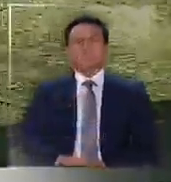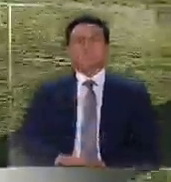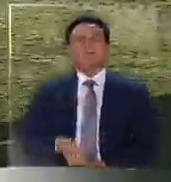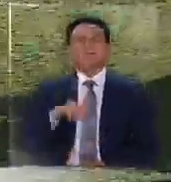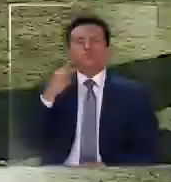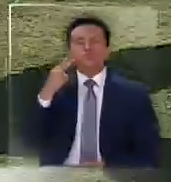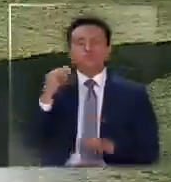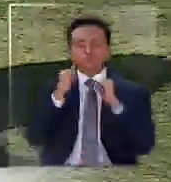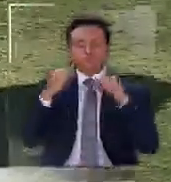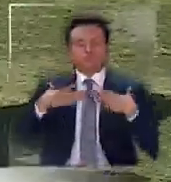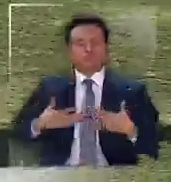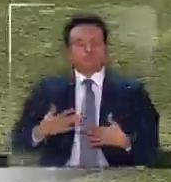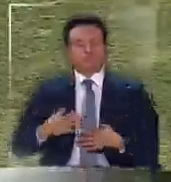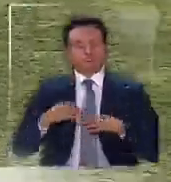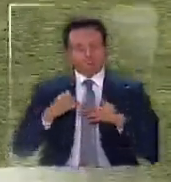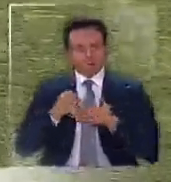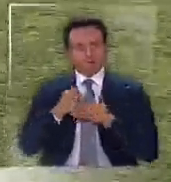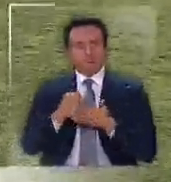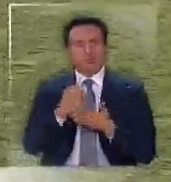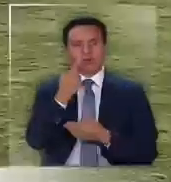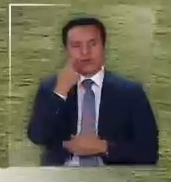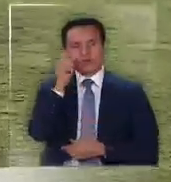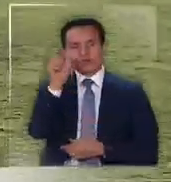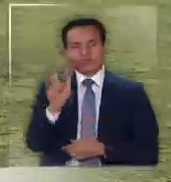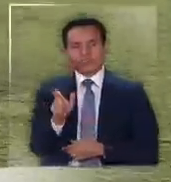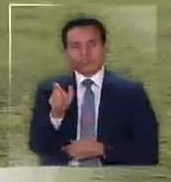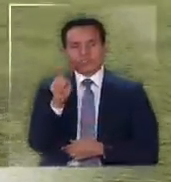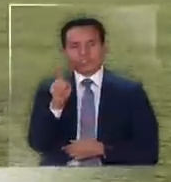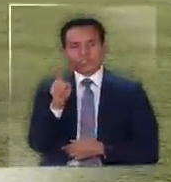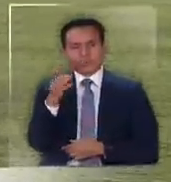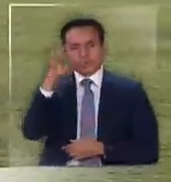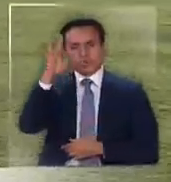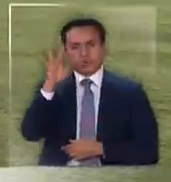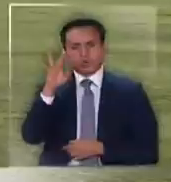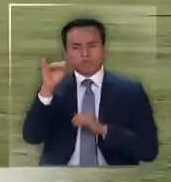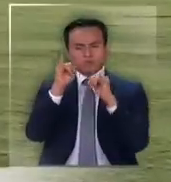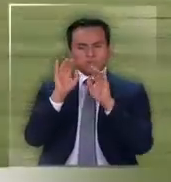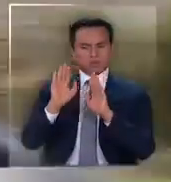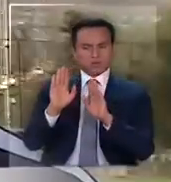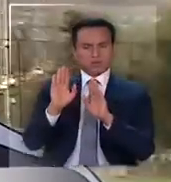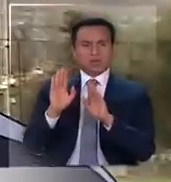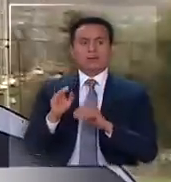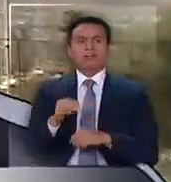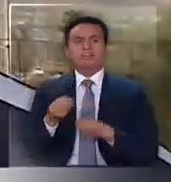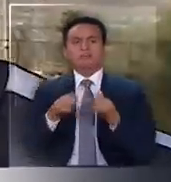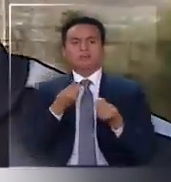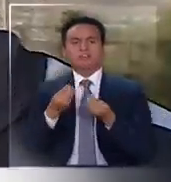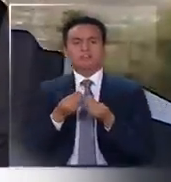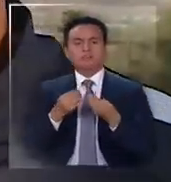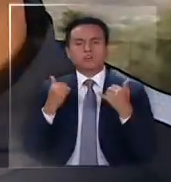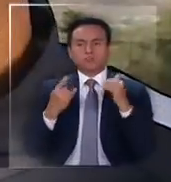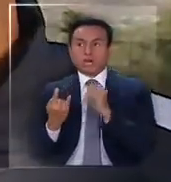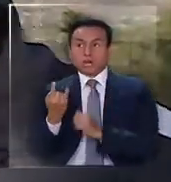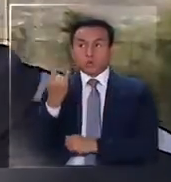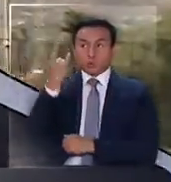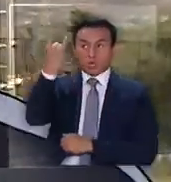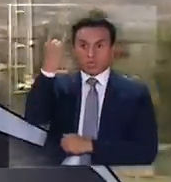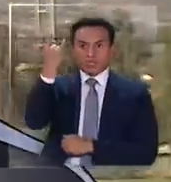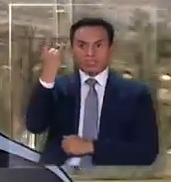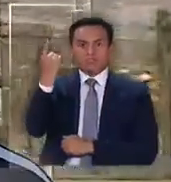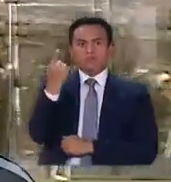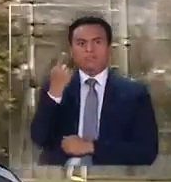Aunque su contextura física lo ayuda, quienes lo conocen aseguran que no es lo único que lo caracteriza. Lo que pasa es que un jugador de esa altura